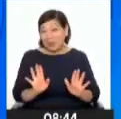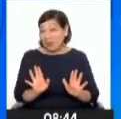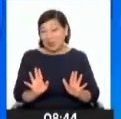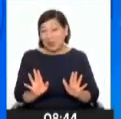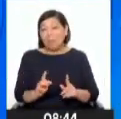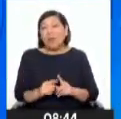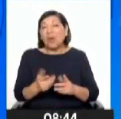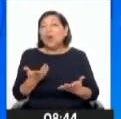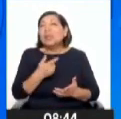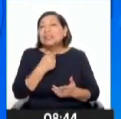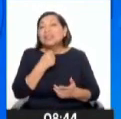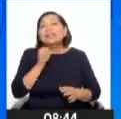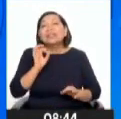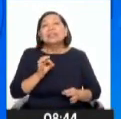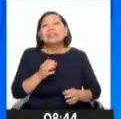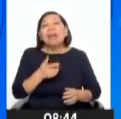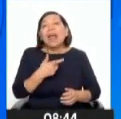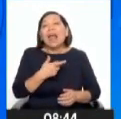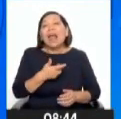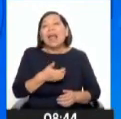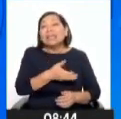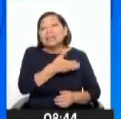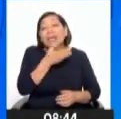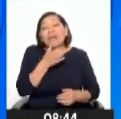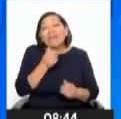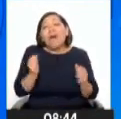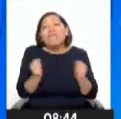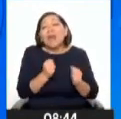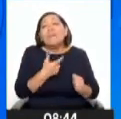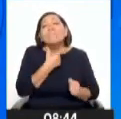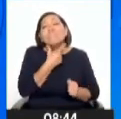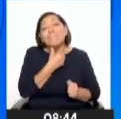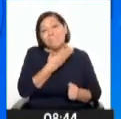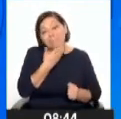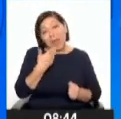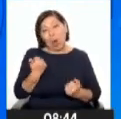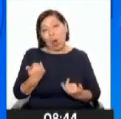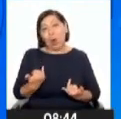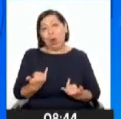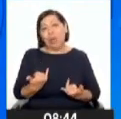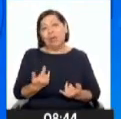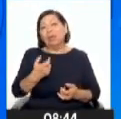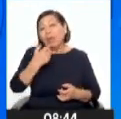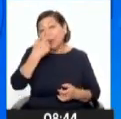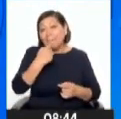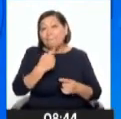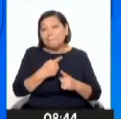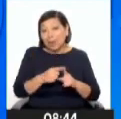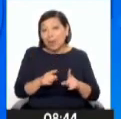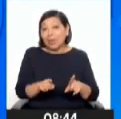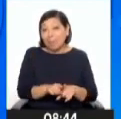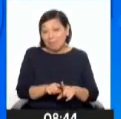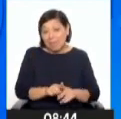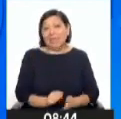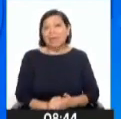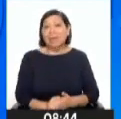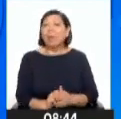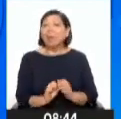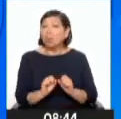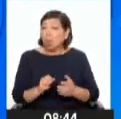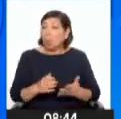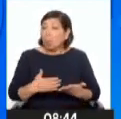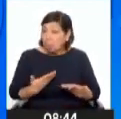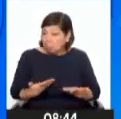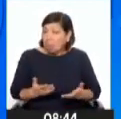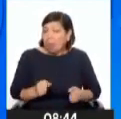tomar la cerveza caliente porque a todos nos gusta la cerveza heladita. Pero recordemos que si hace frío, tomamos cerveza heladita, nos podemos resfriar también. Entonces, se puede